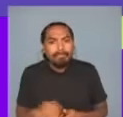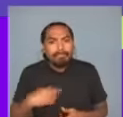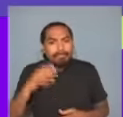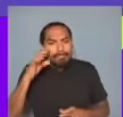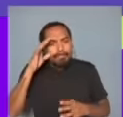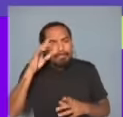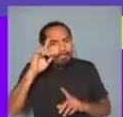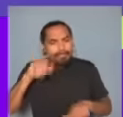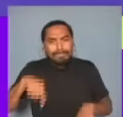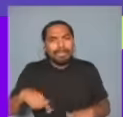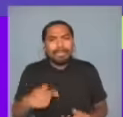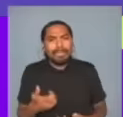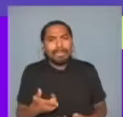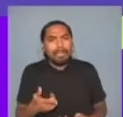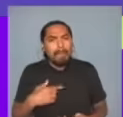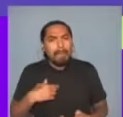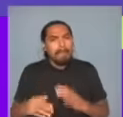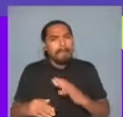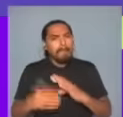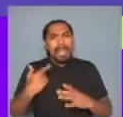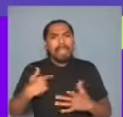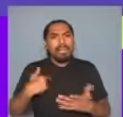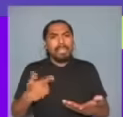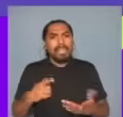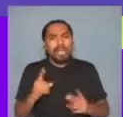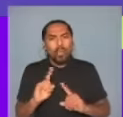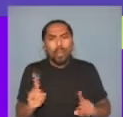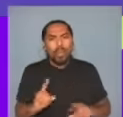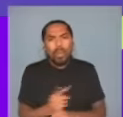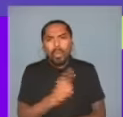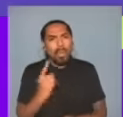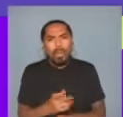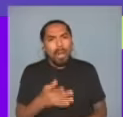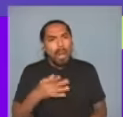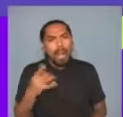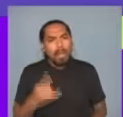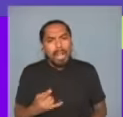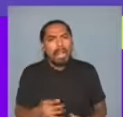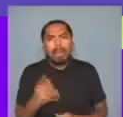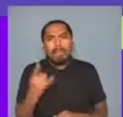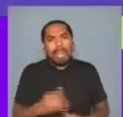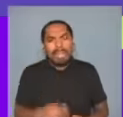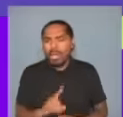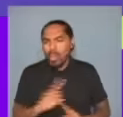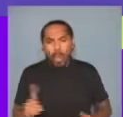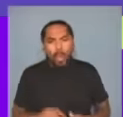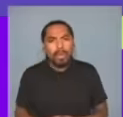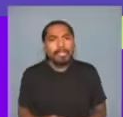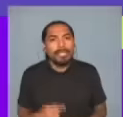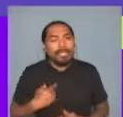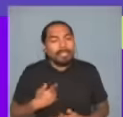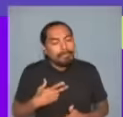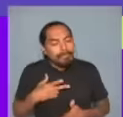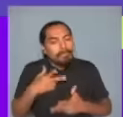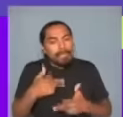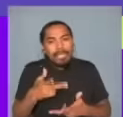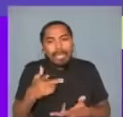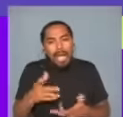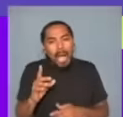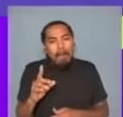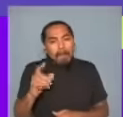era verdad. Te digo, no puede ser verdad, no puede ser verdad, y uno por ahí habla qué buena persona se fue,